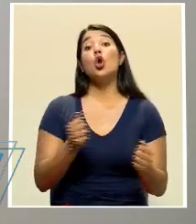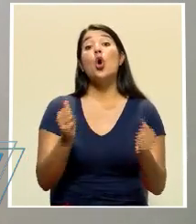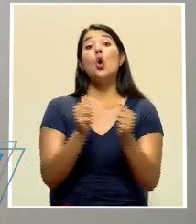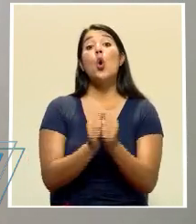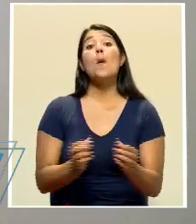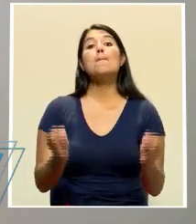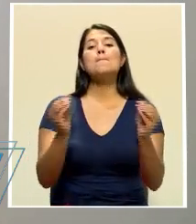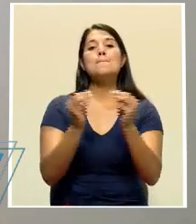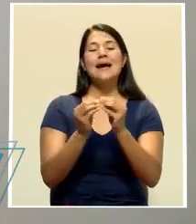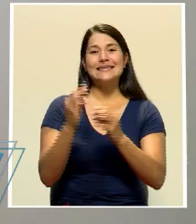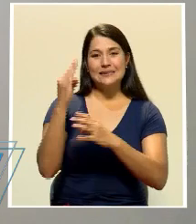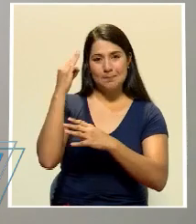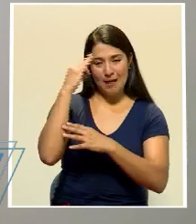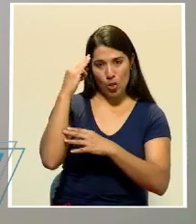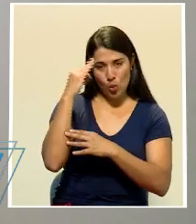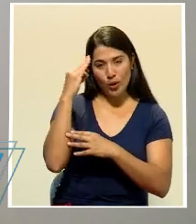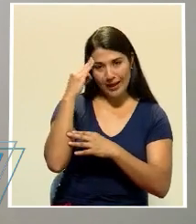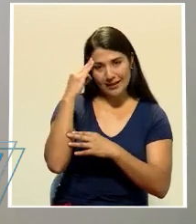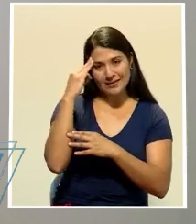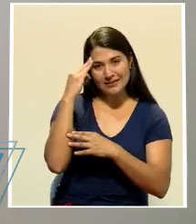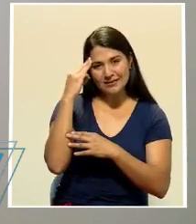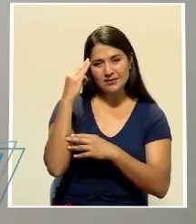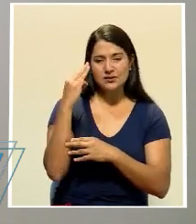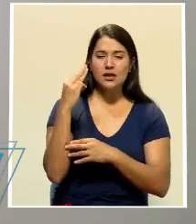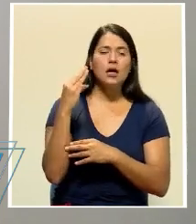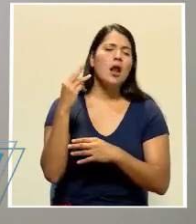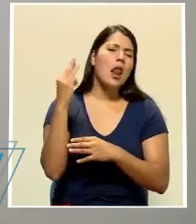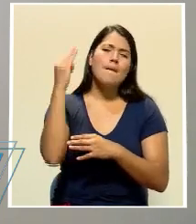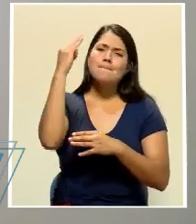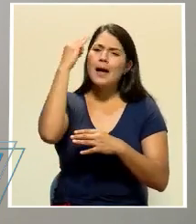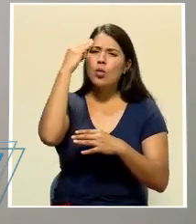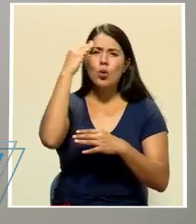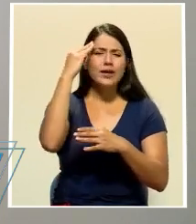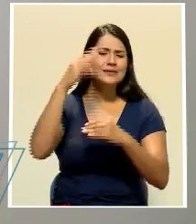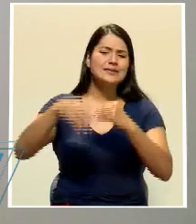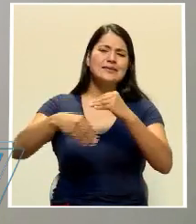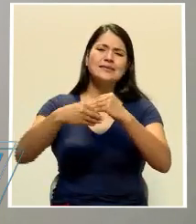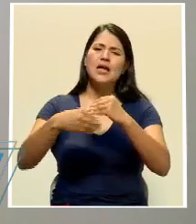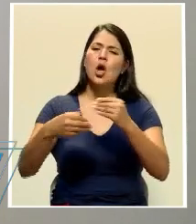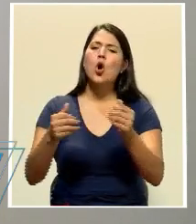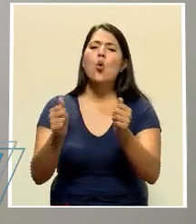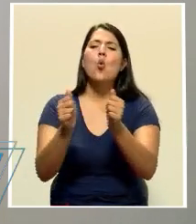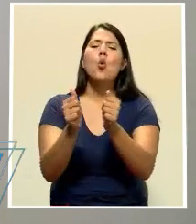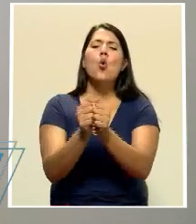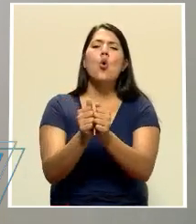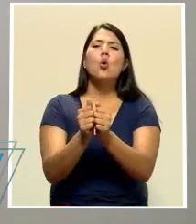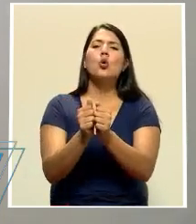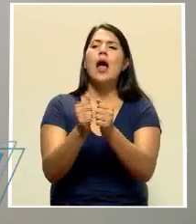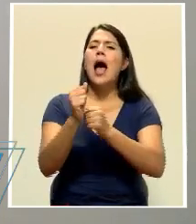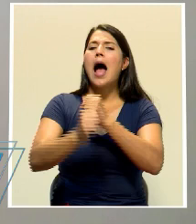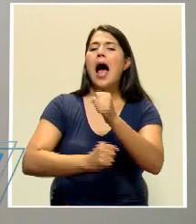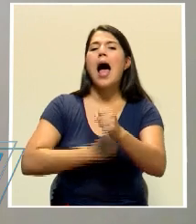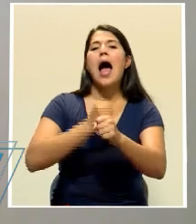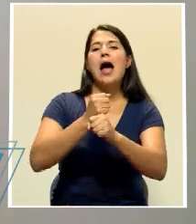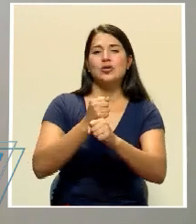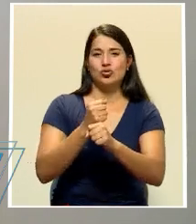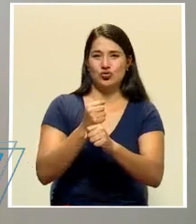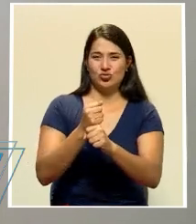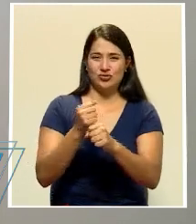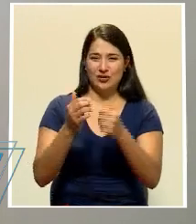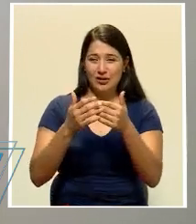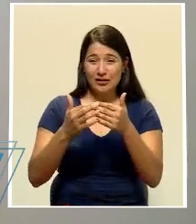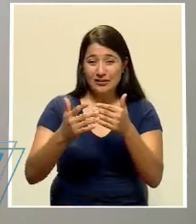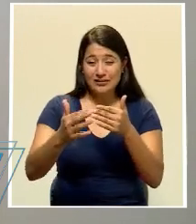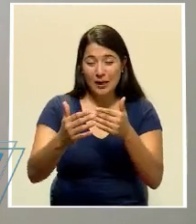que la madurez viene necesariamente con los años, con las canas, con las arrugas, para poder tratar